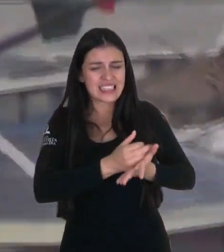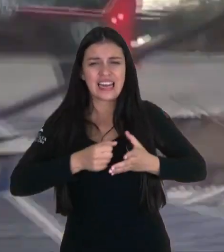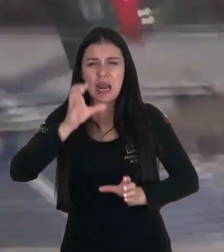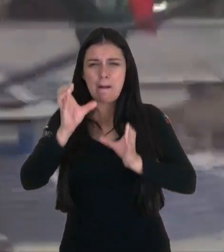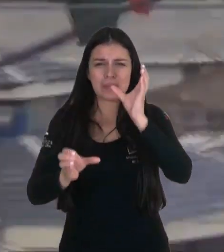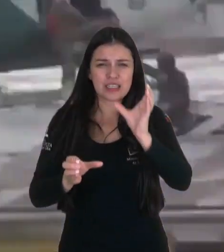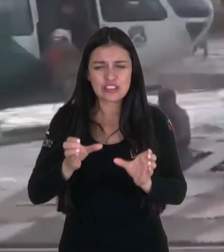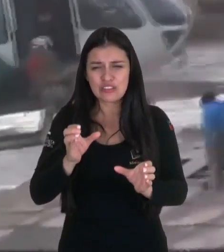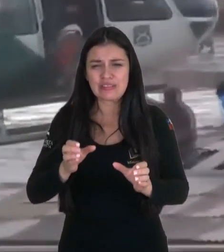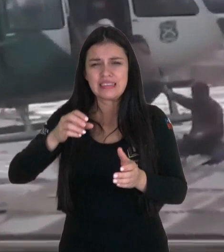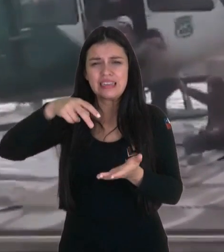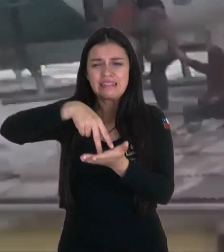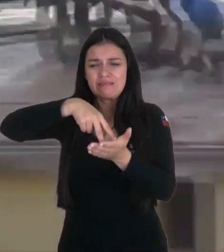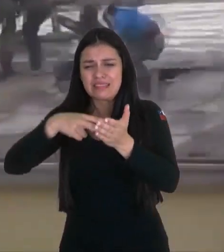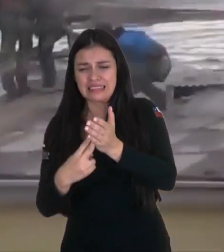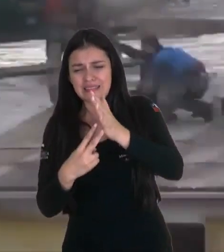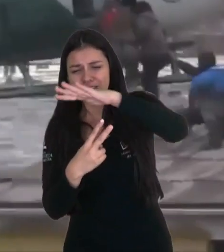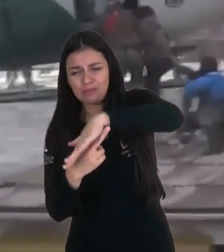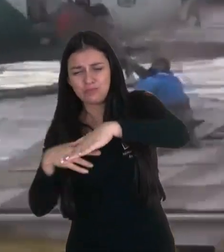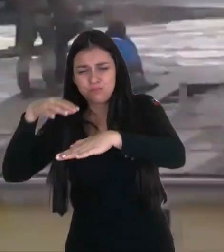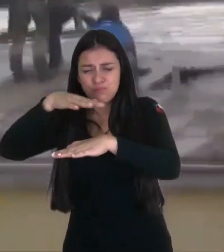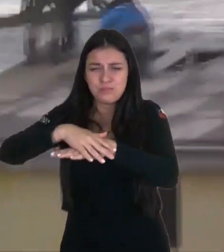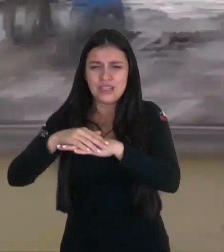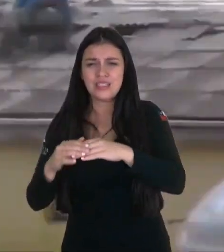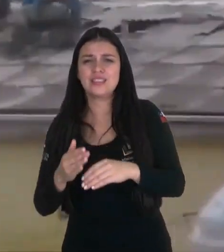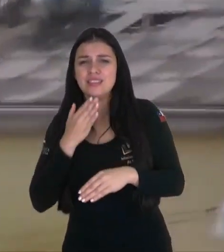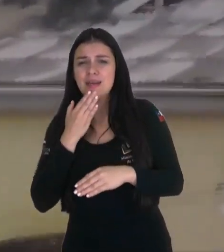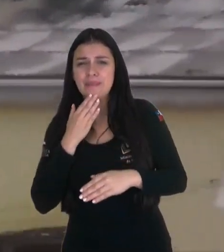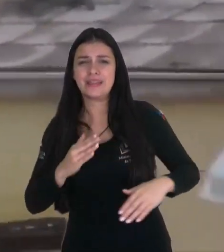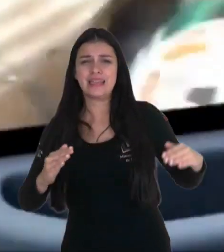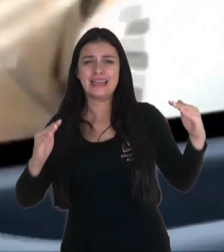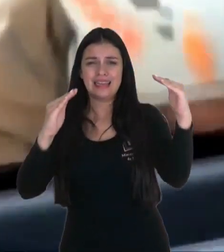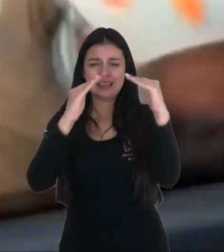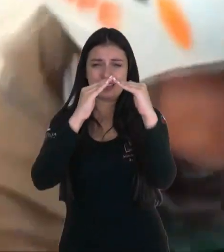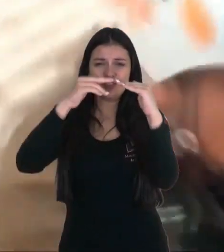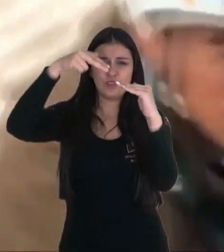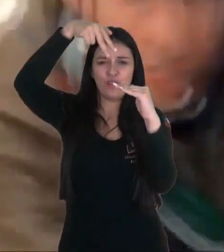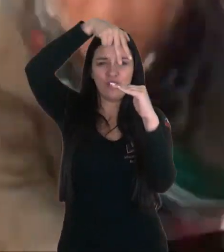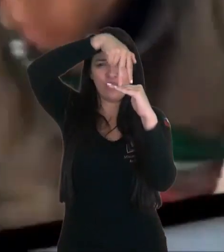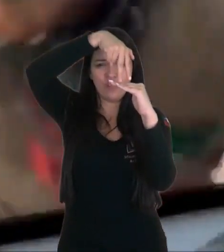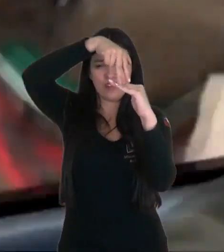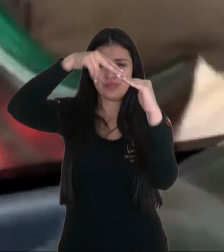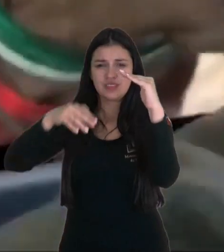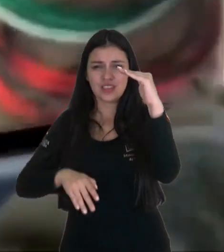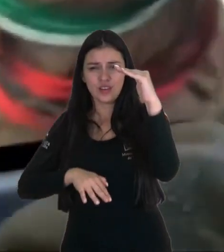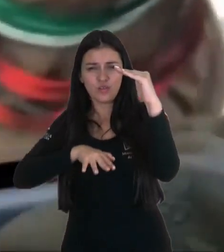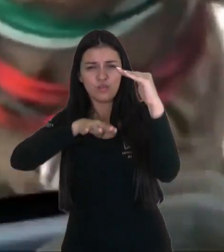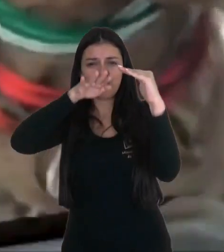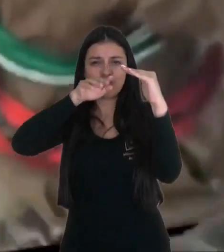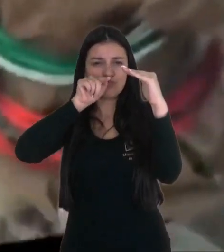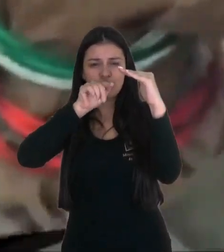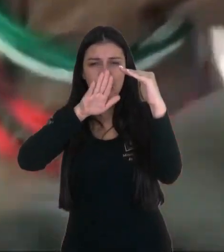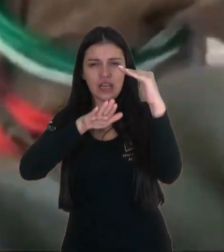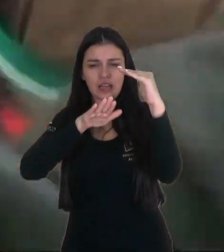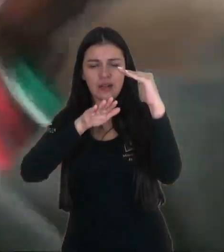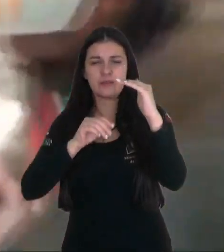atrapadas entre los escombros y sobre los techos de las casas más altas, que no habían sido cubiertas por la inundación.